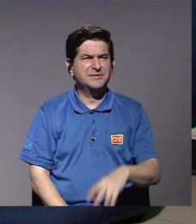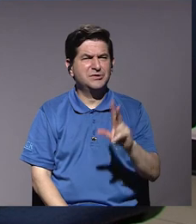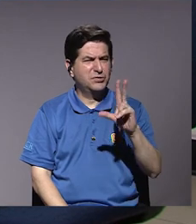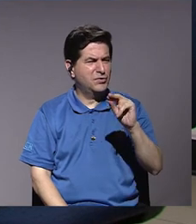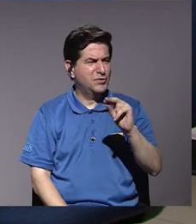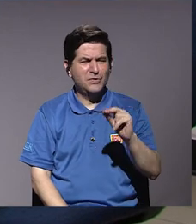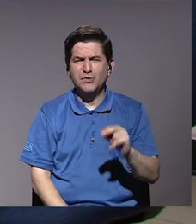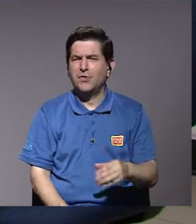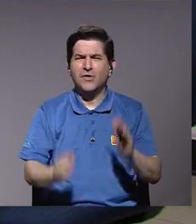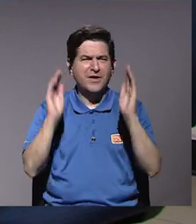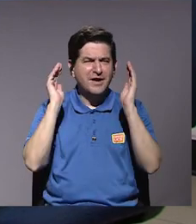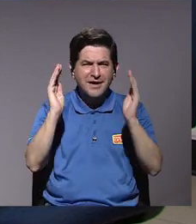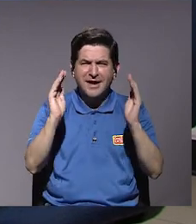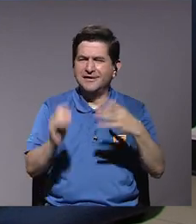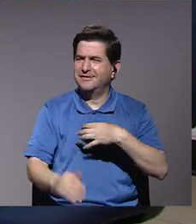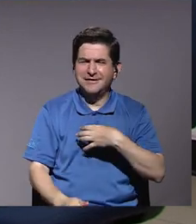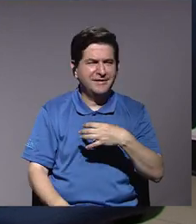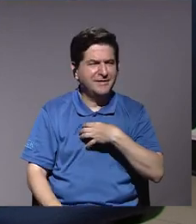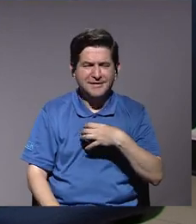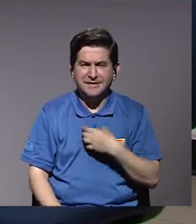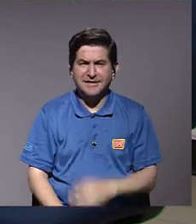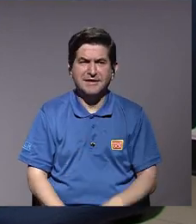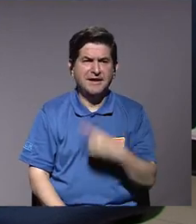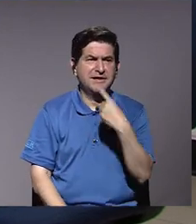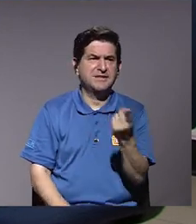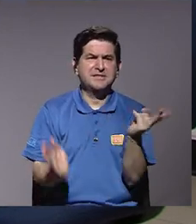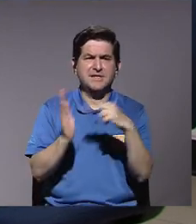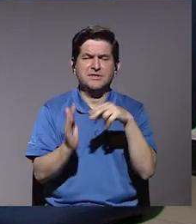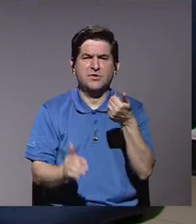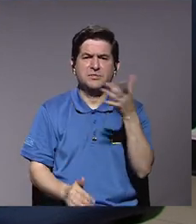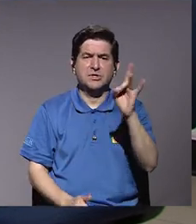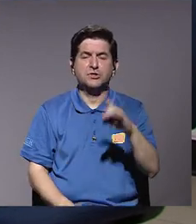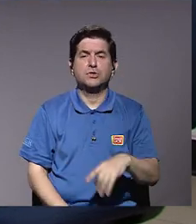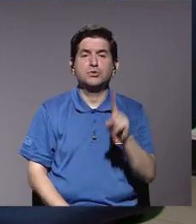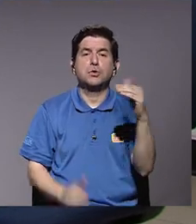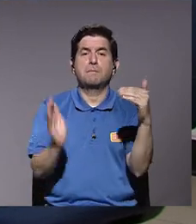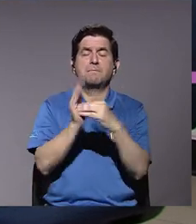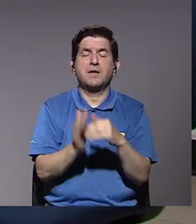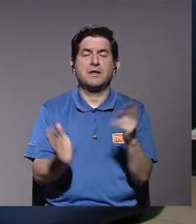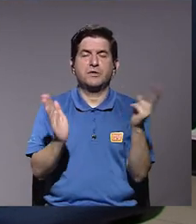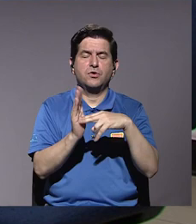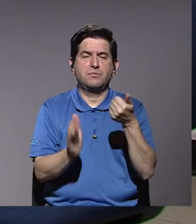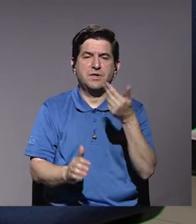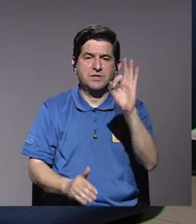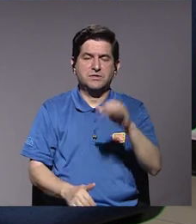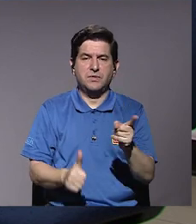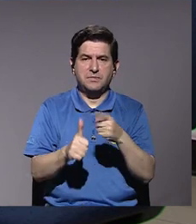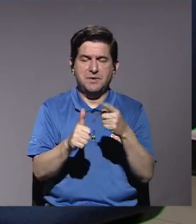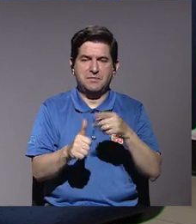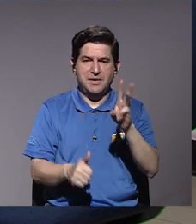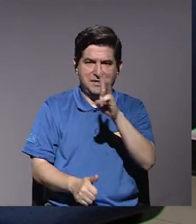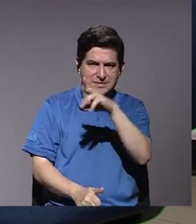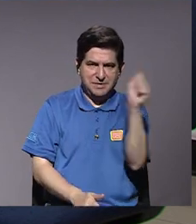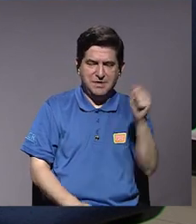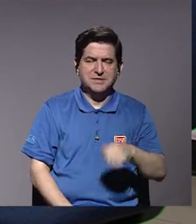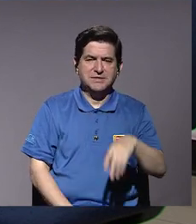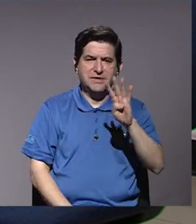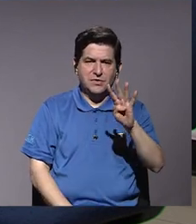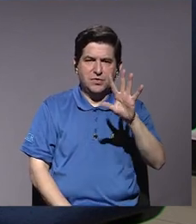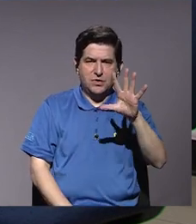una cantidad muy grande de quejas, podemos hablar que en el 2018 fueron 1,000 y en el 2019, en el primer semestre, llevamos